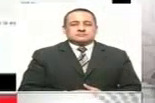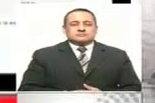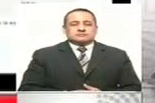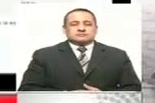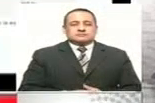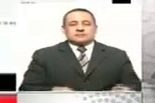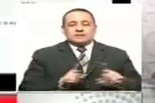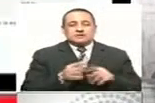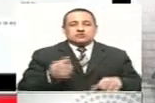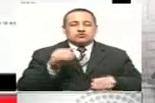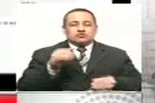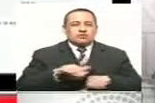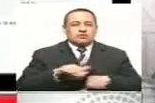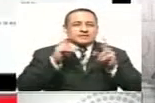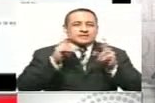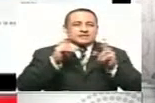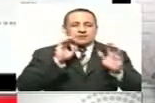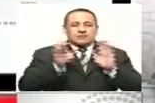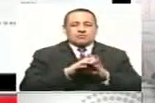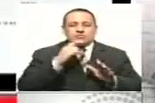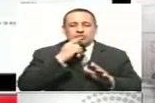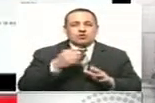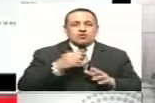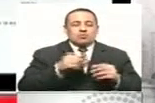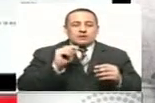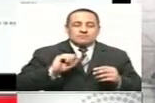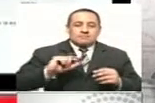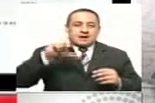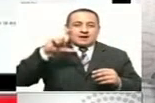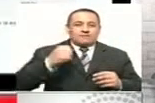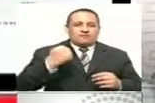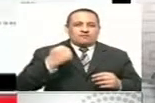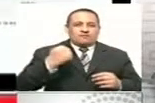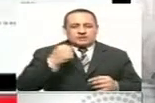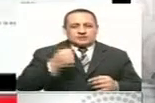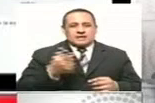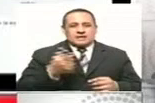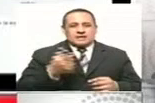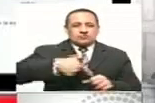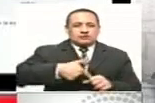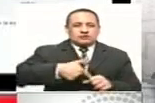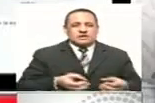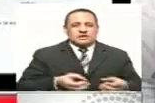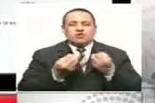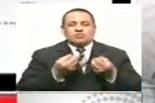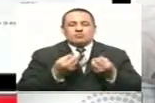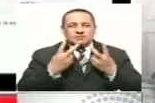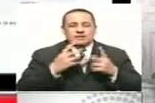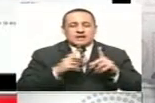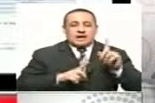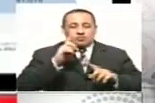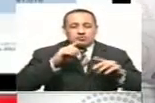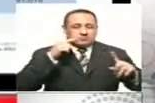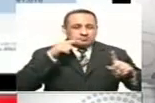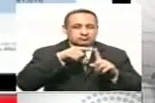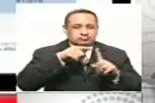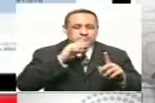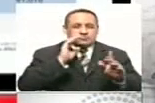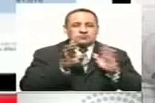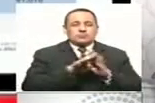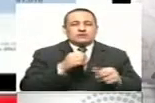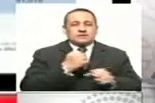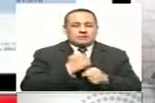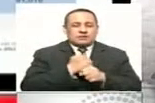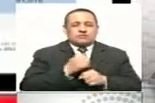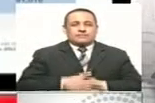Y respecto a temas como octanaje, punto de inflamación, etc. Entonces, esas son algunas metas. También el tema de